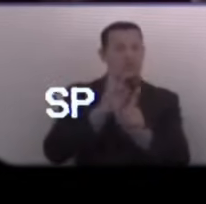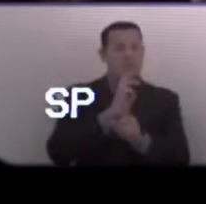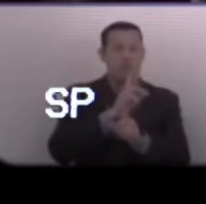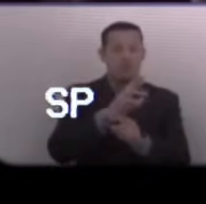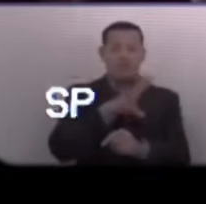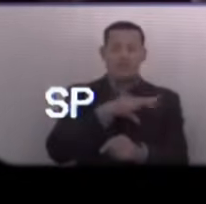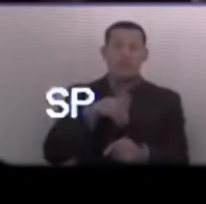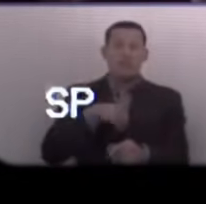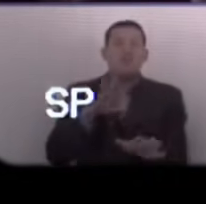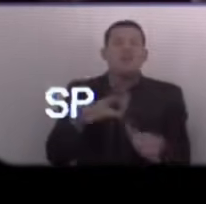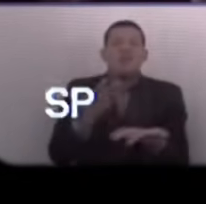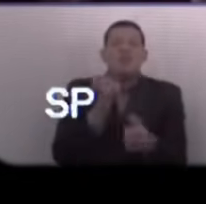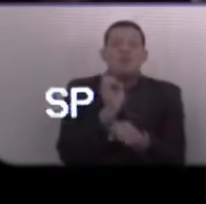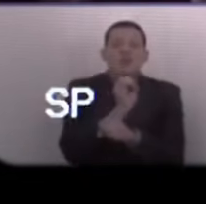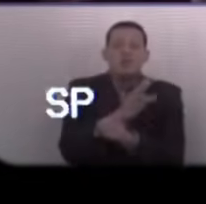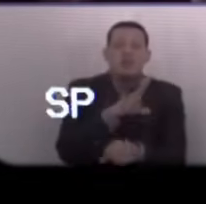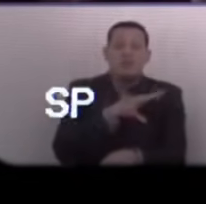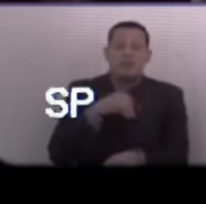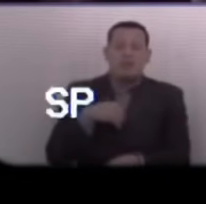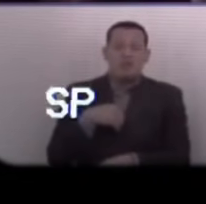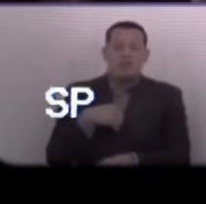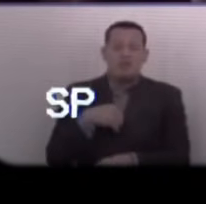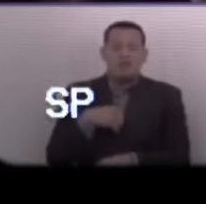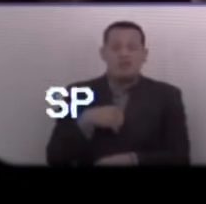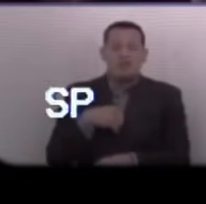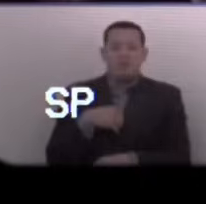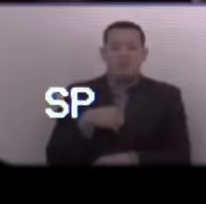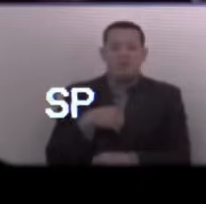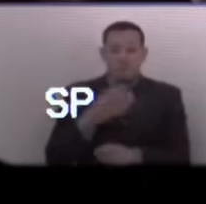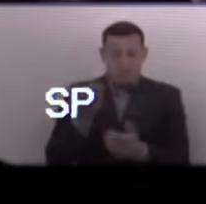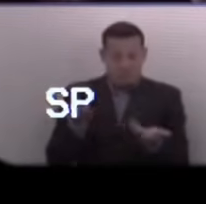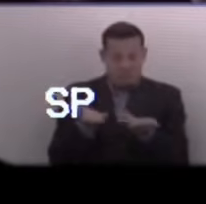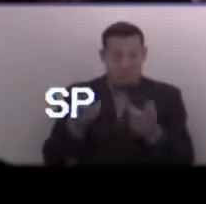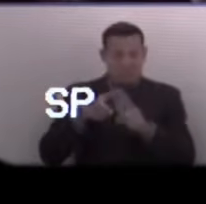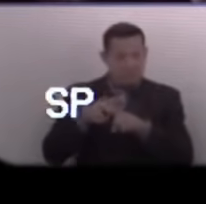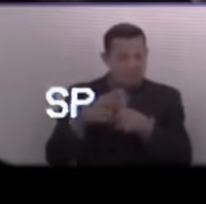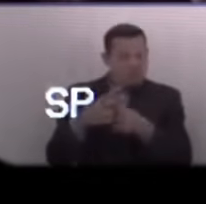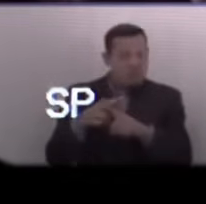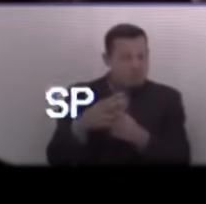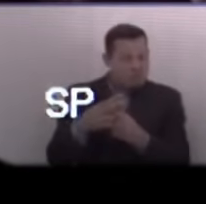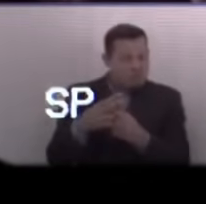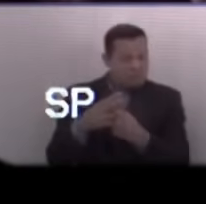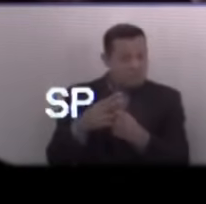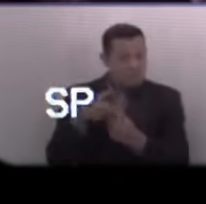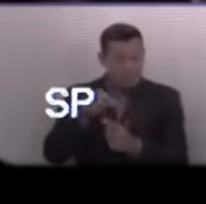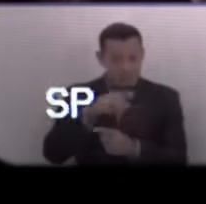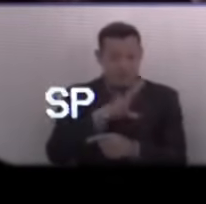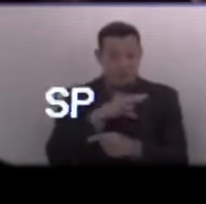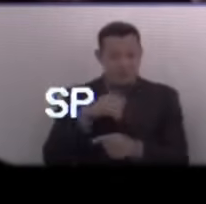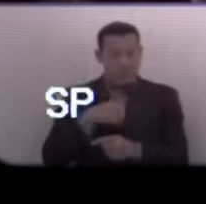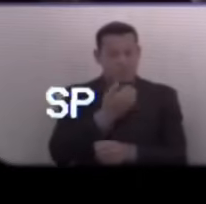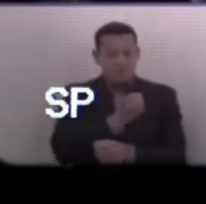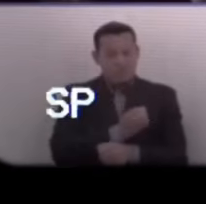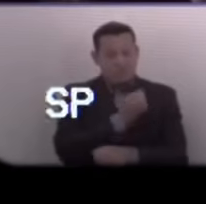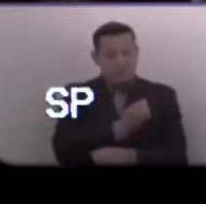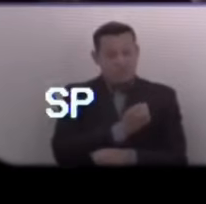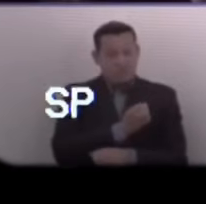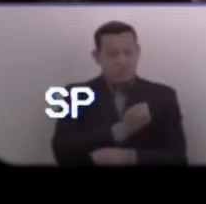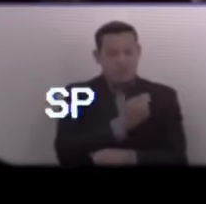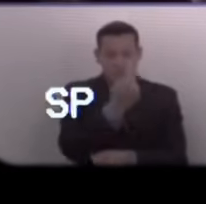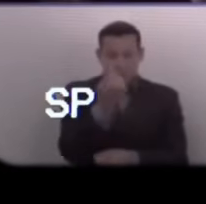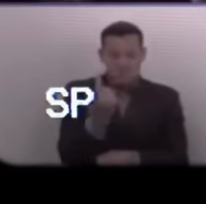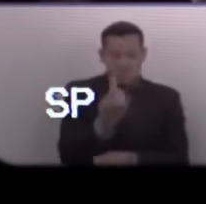les van a decir? ¿Va a haber reparación para ellos? Por aquellas